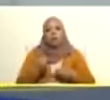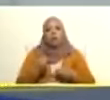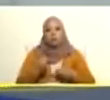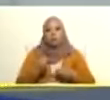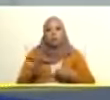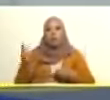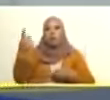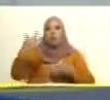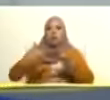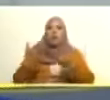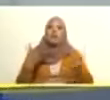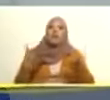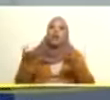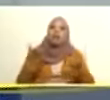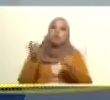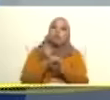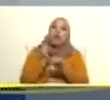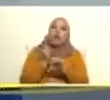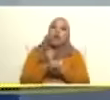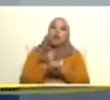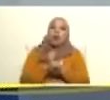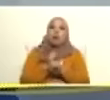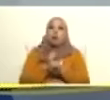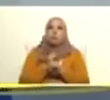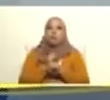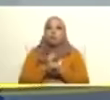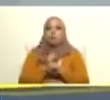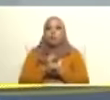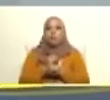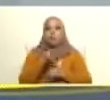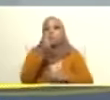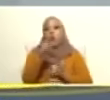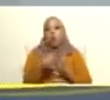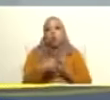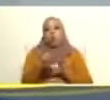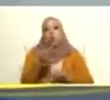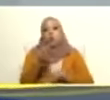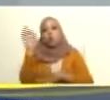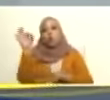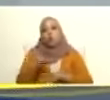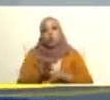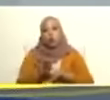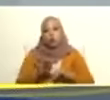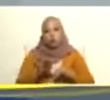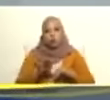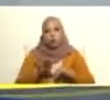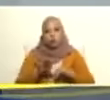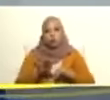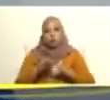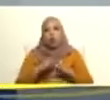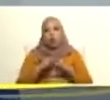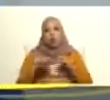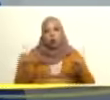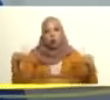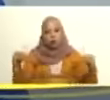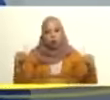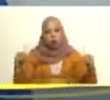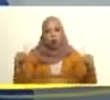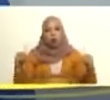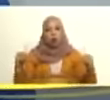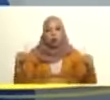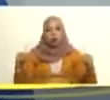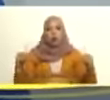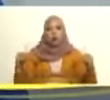los servicios, todo esto es no pasa del 2.2% en todo. Ahí